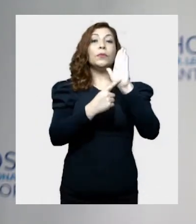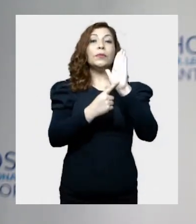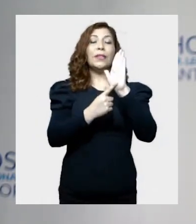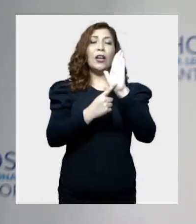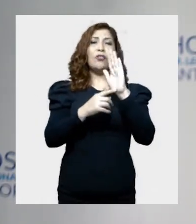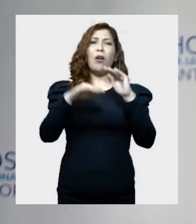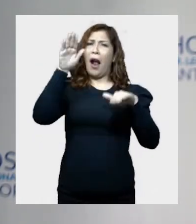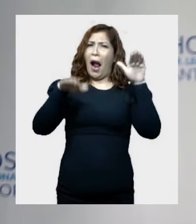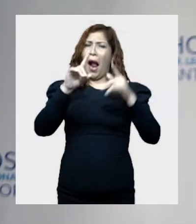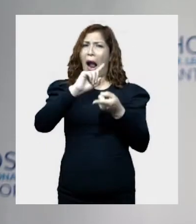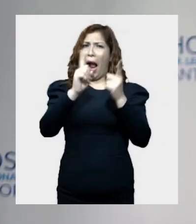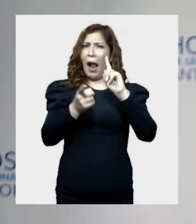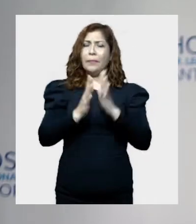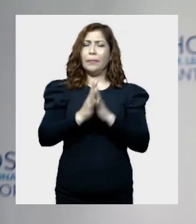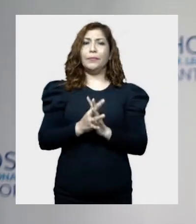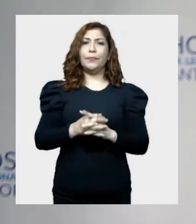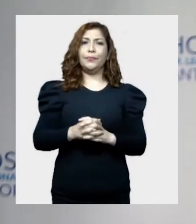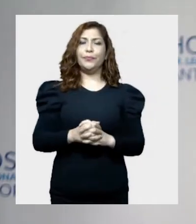importantes variaciones.